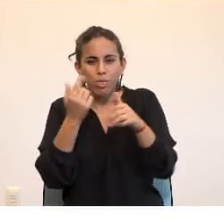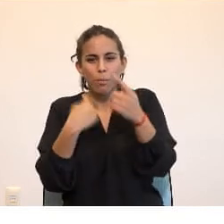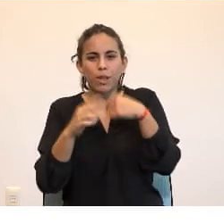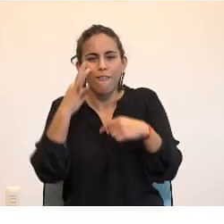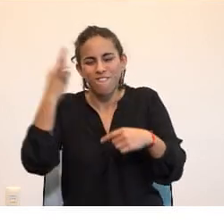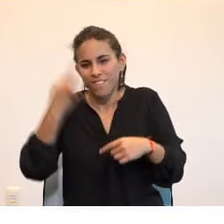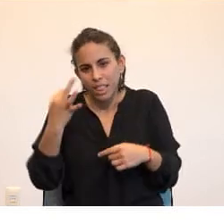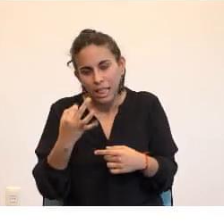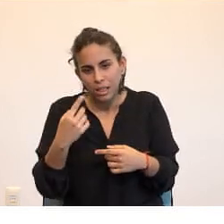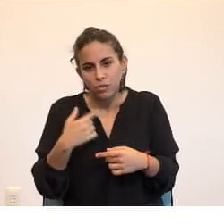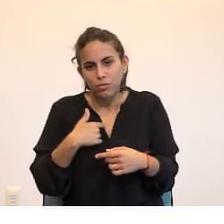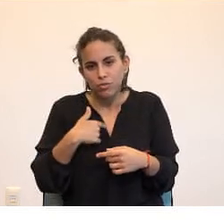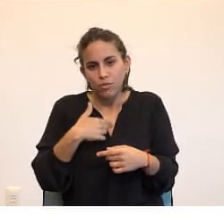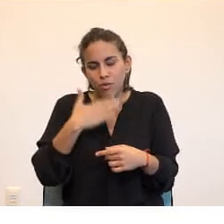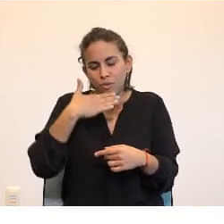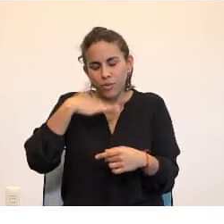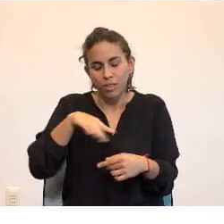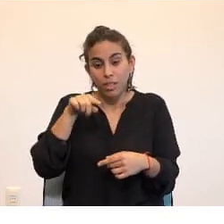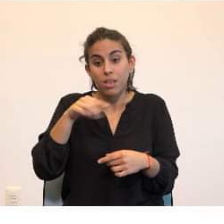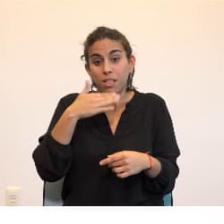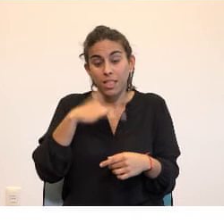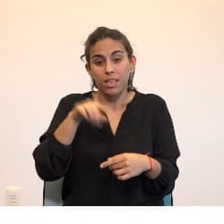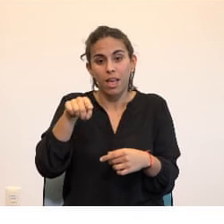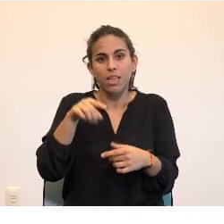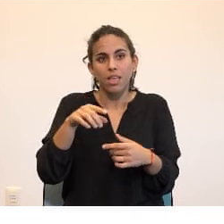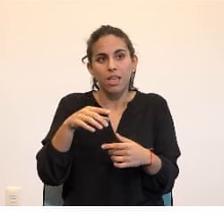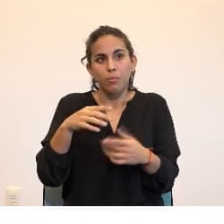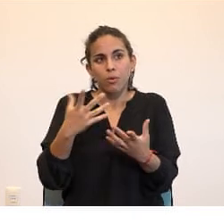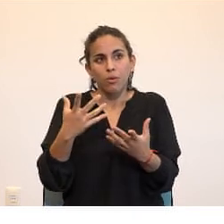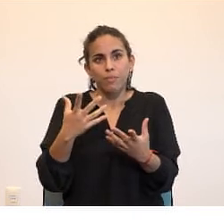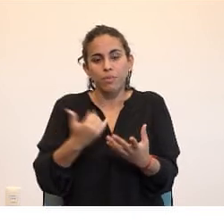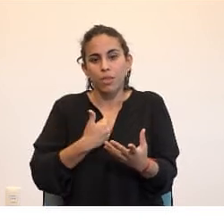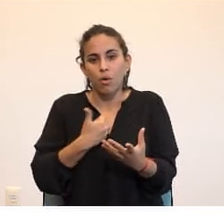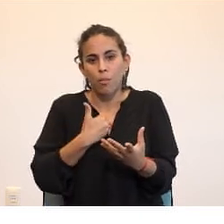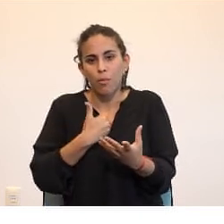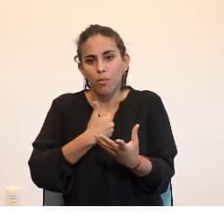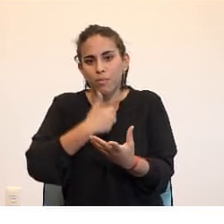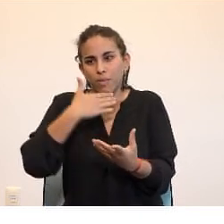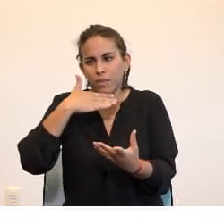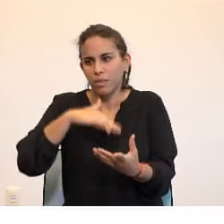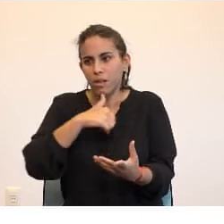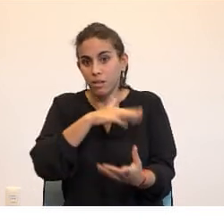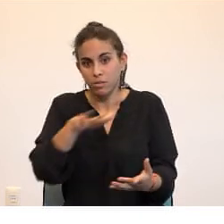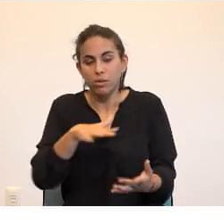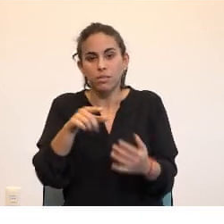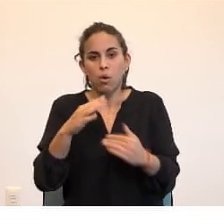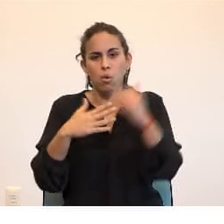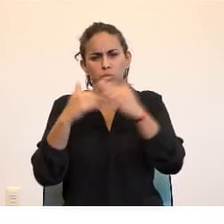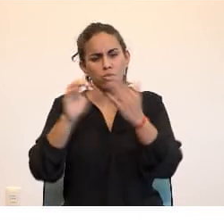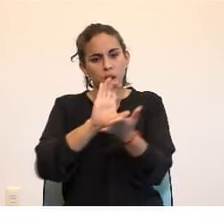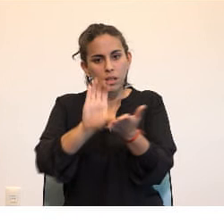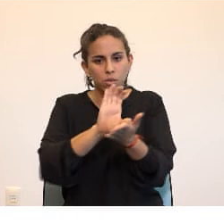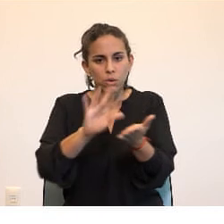diciendo era que debíamos rescatar la importancia de las historias. Y creo que en esta construcción de nuestra